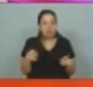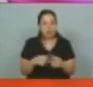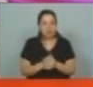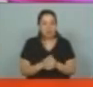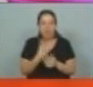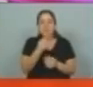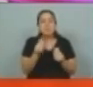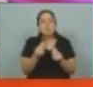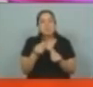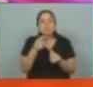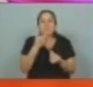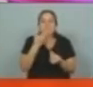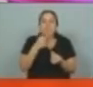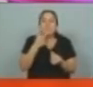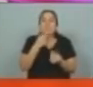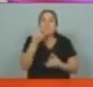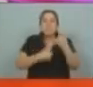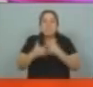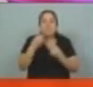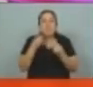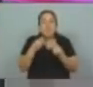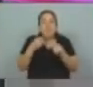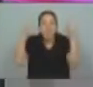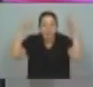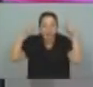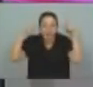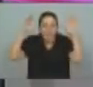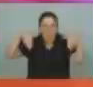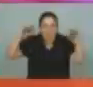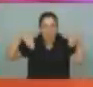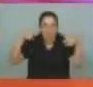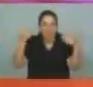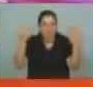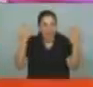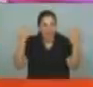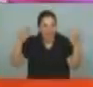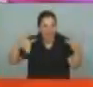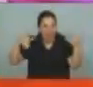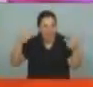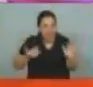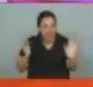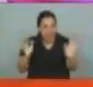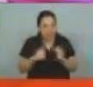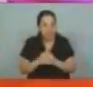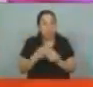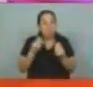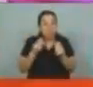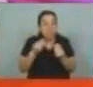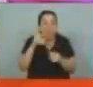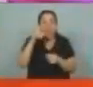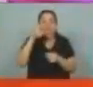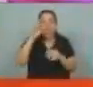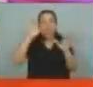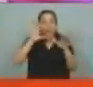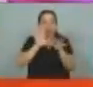en la mitología, en las religiones, los ángeles tienen alas. ¿Por qué no tienen brazos? Tienen alas. ¿Qué tiene que ver? Parece ser que las aves pertenecen